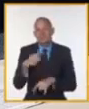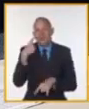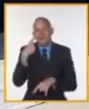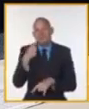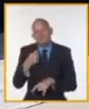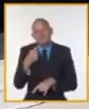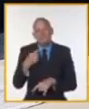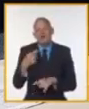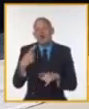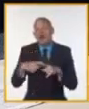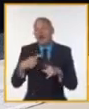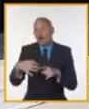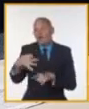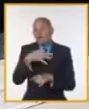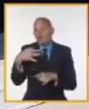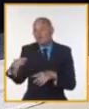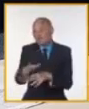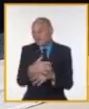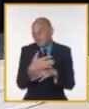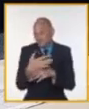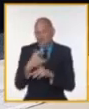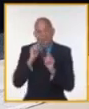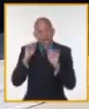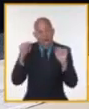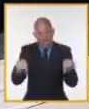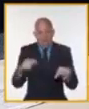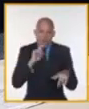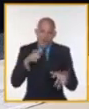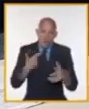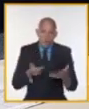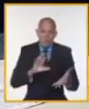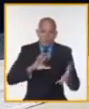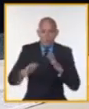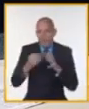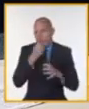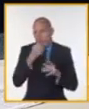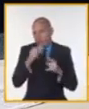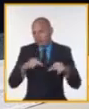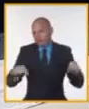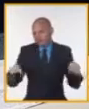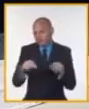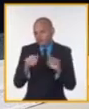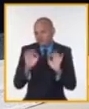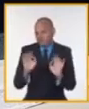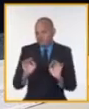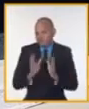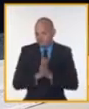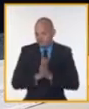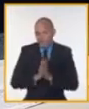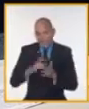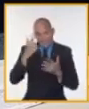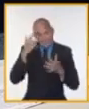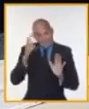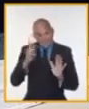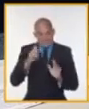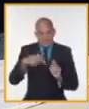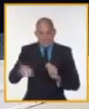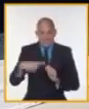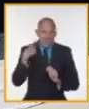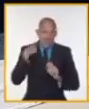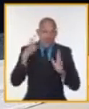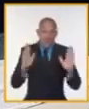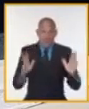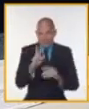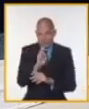generalizando las mejores experiencias como única vía para dar cumplimiento a las prioridades definidas para el 2024 en lo económico y en